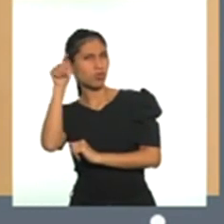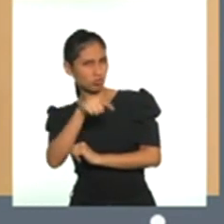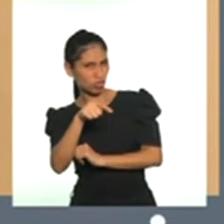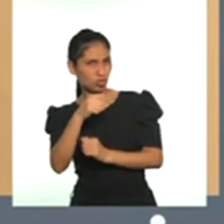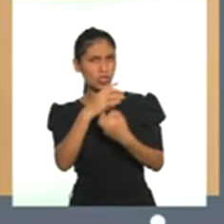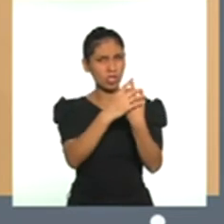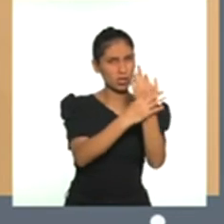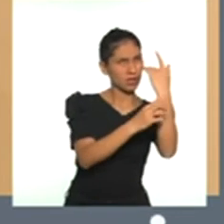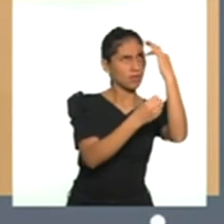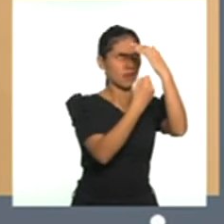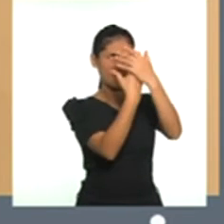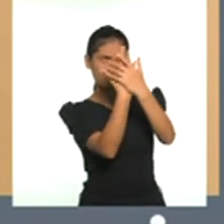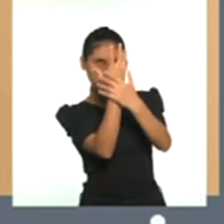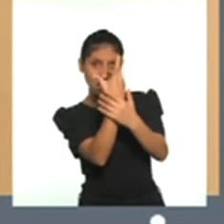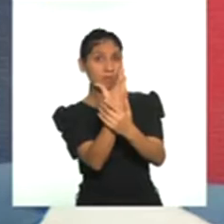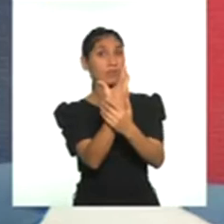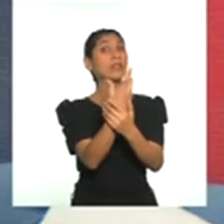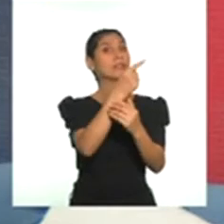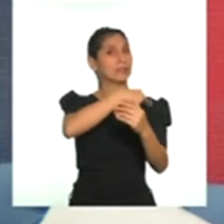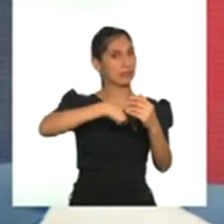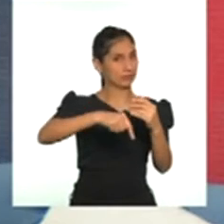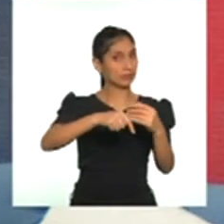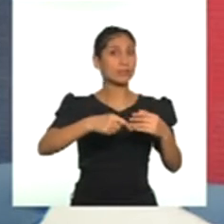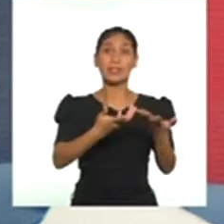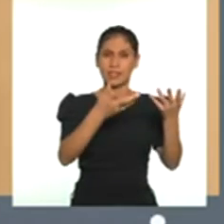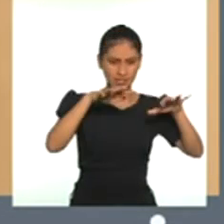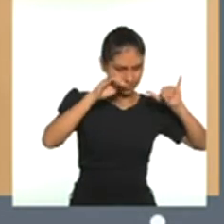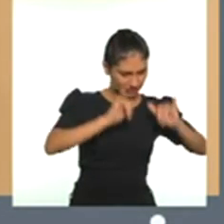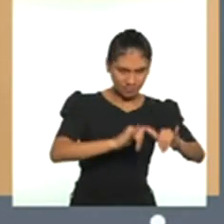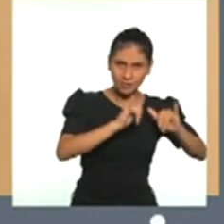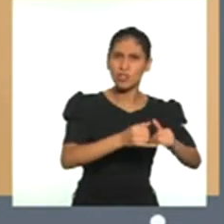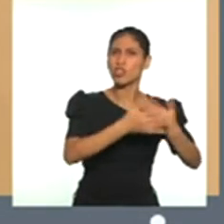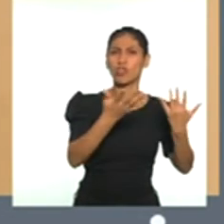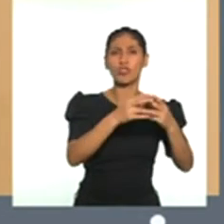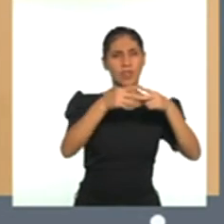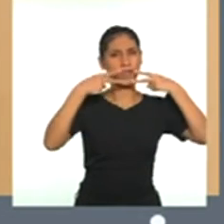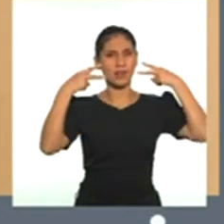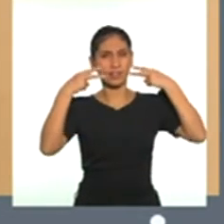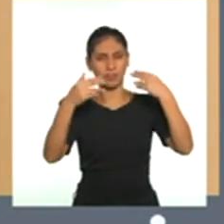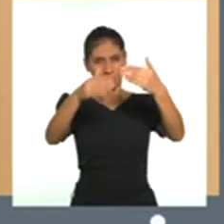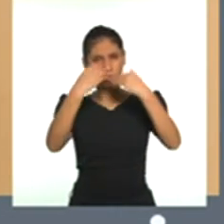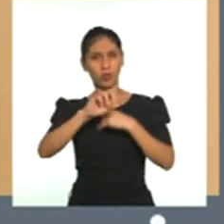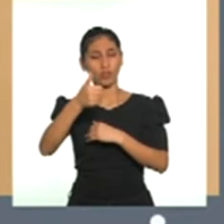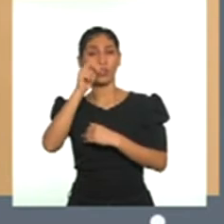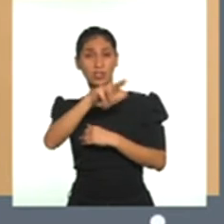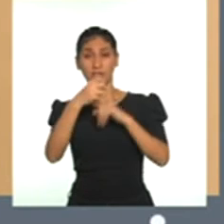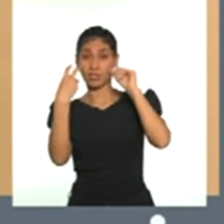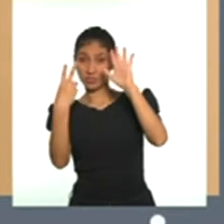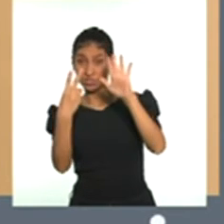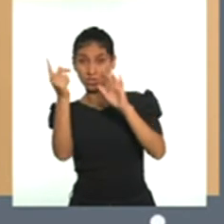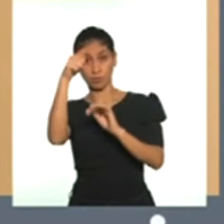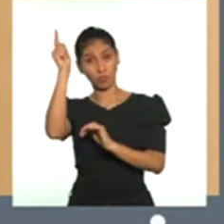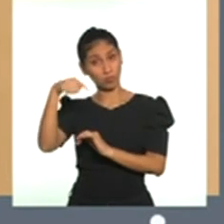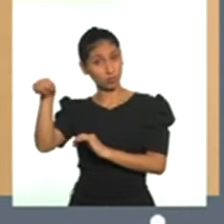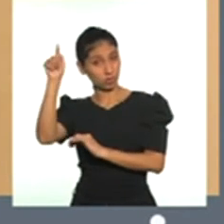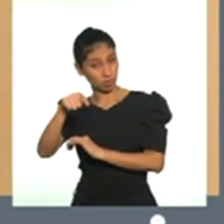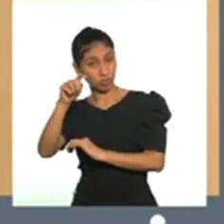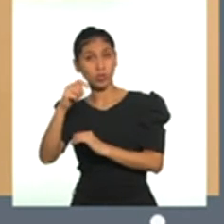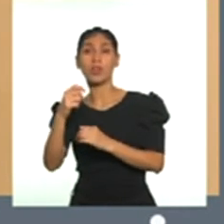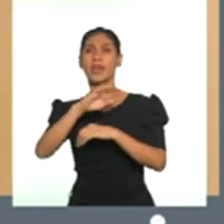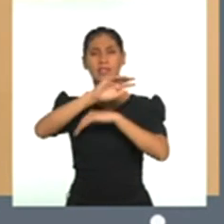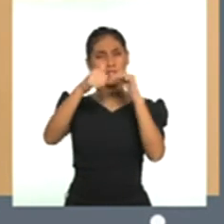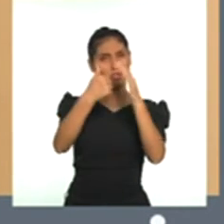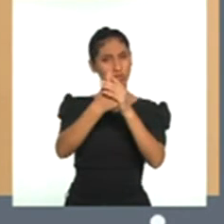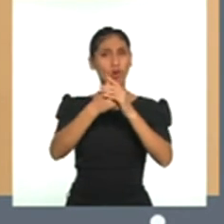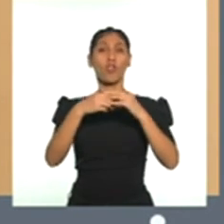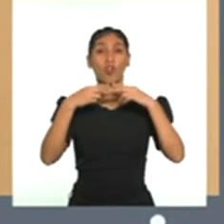que exportamos es de la Amazonía. ¡Wow! El 39% es de los Andes y solo el